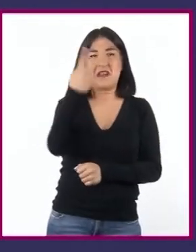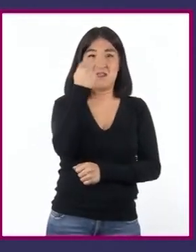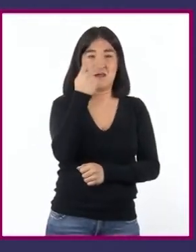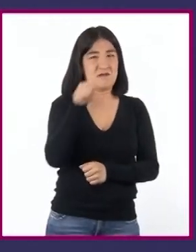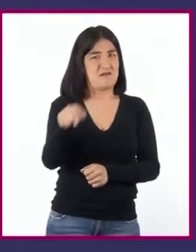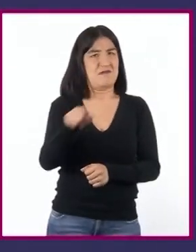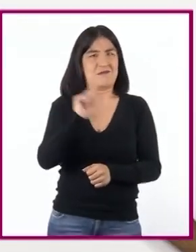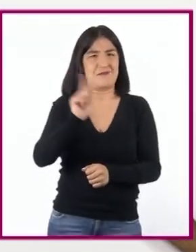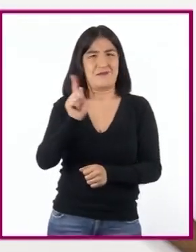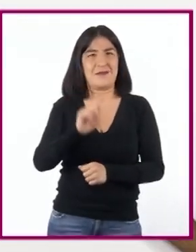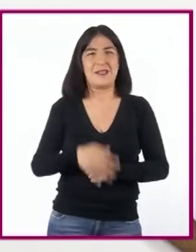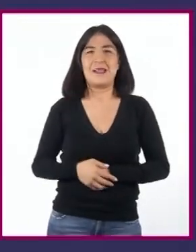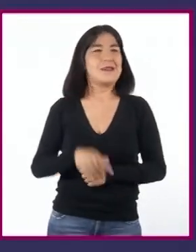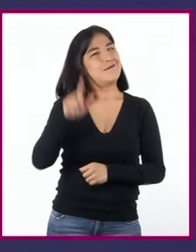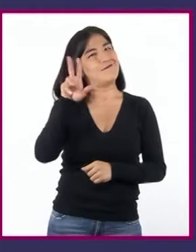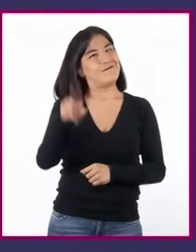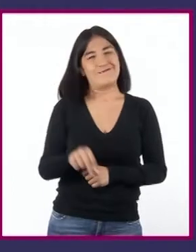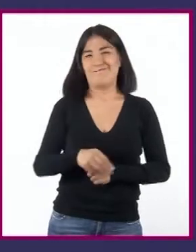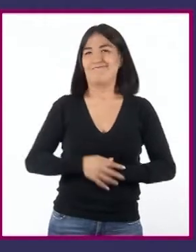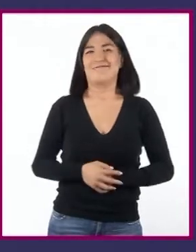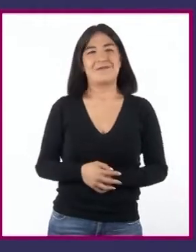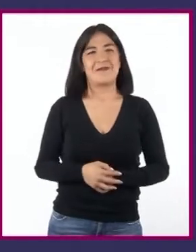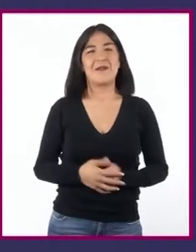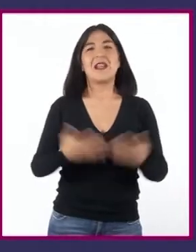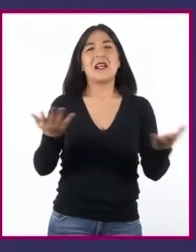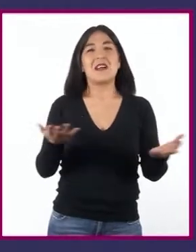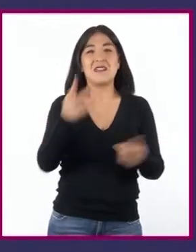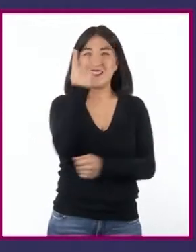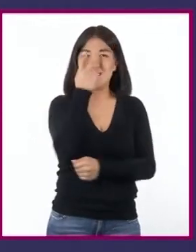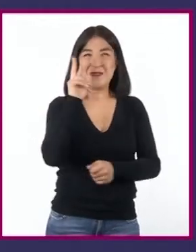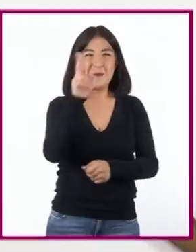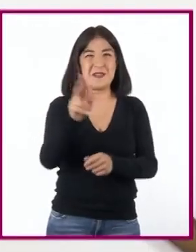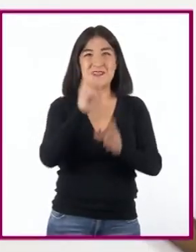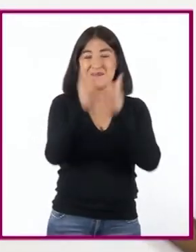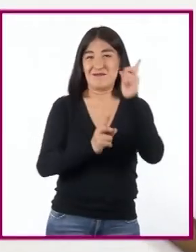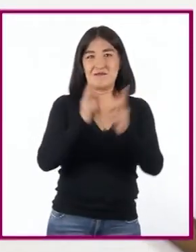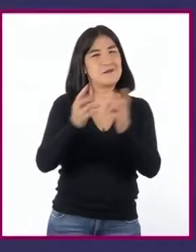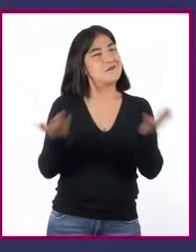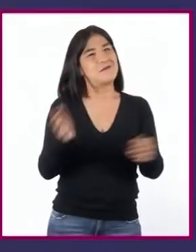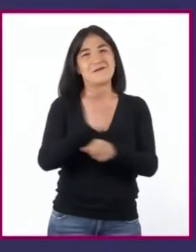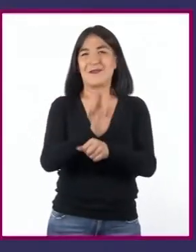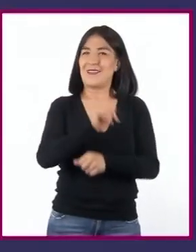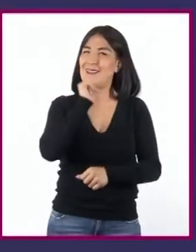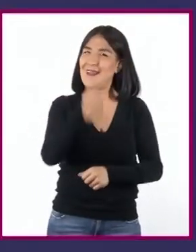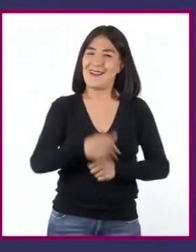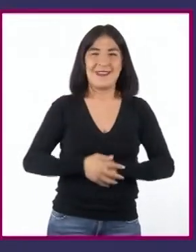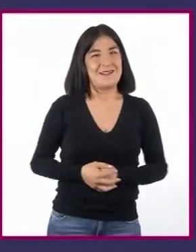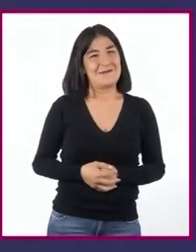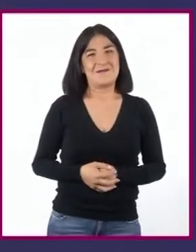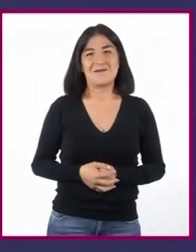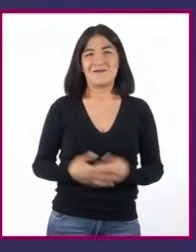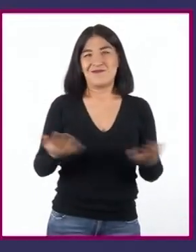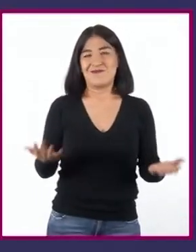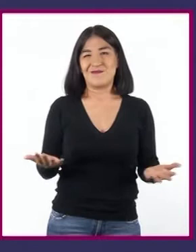cuenta? No. Ay, ¿y ver películas deportivas cuenta? No.